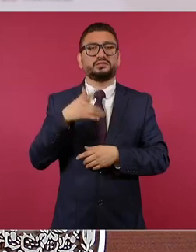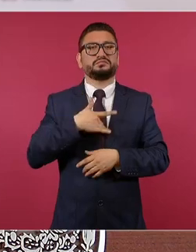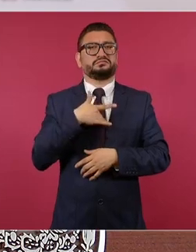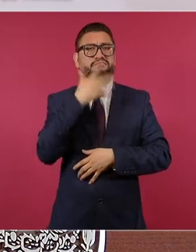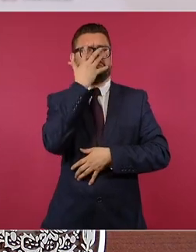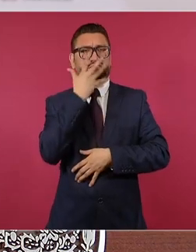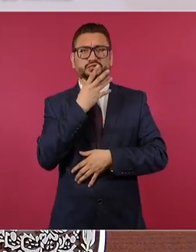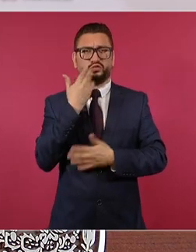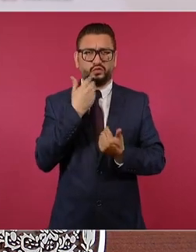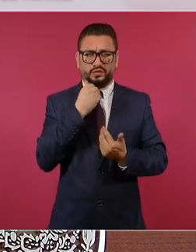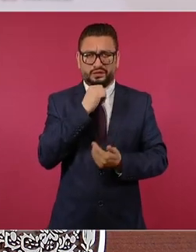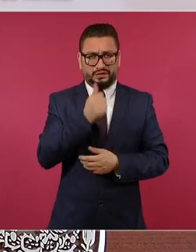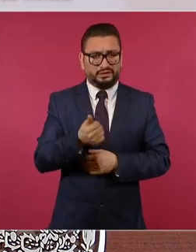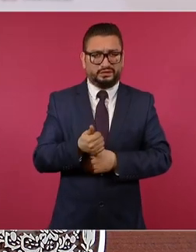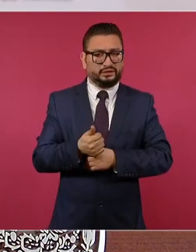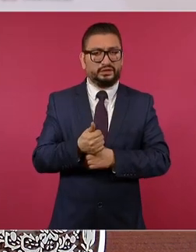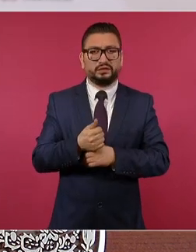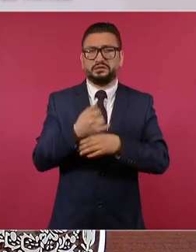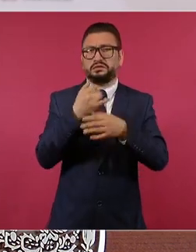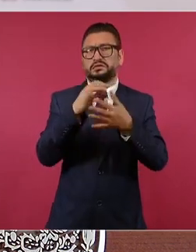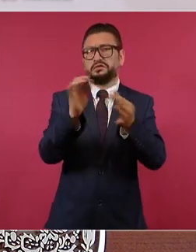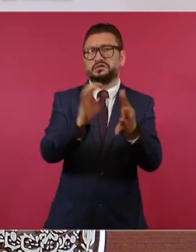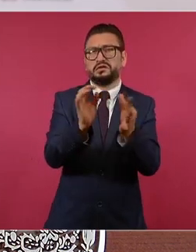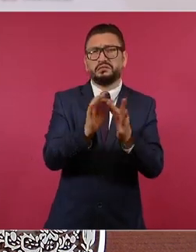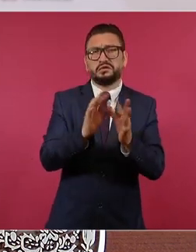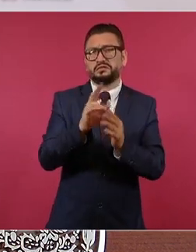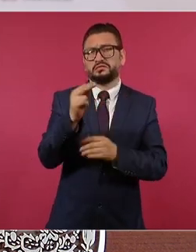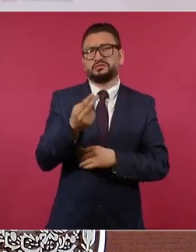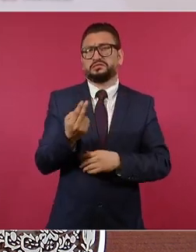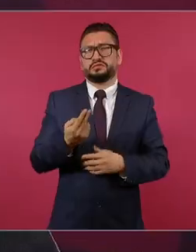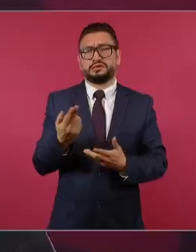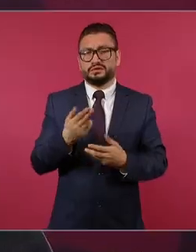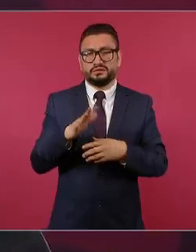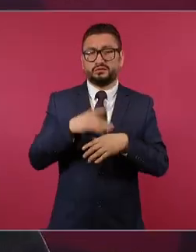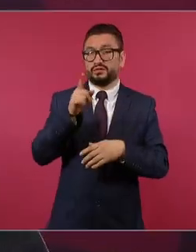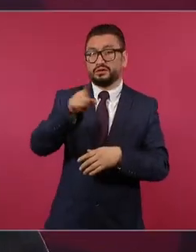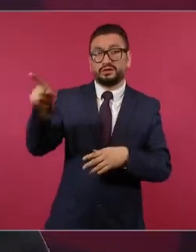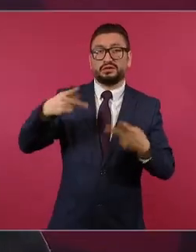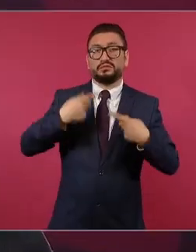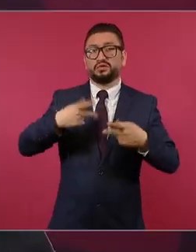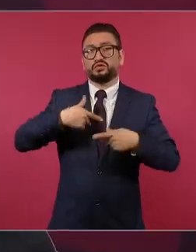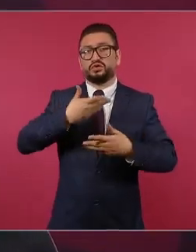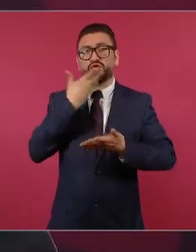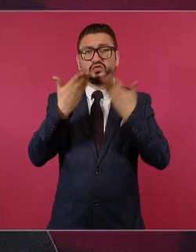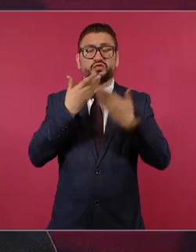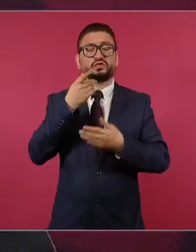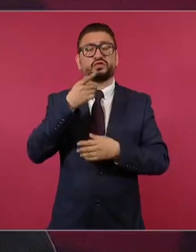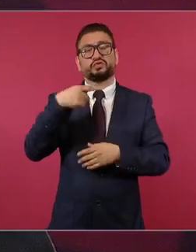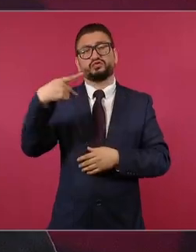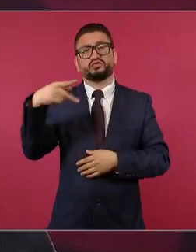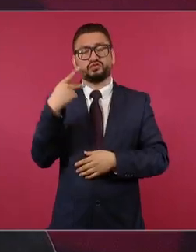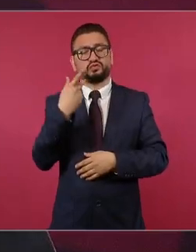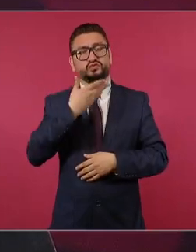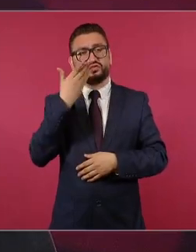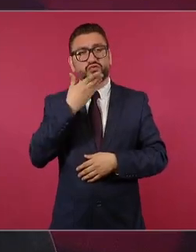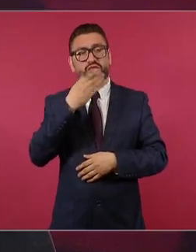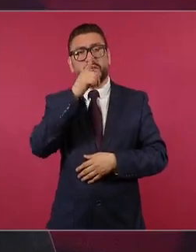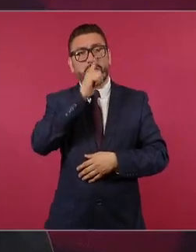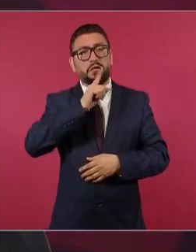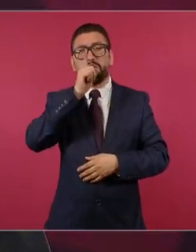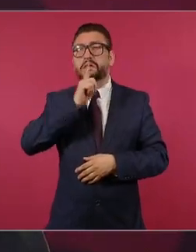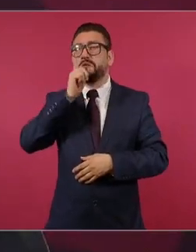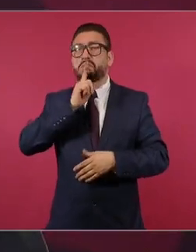avergonzarse, ni dar explicaciones a las personas que se dedican a la calumnia y hacen de él y ella